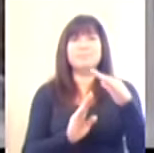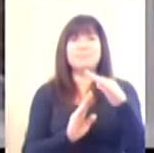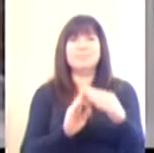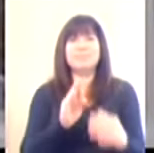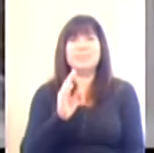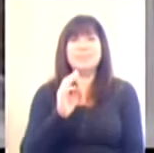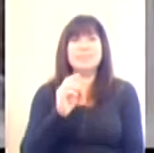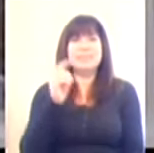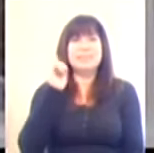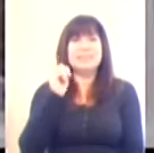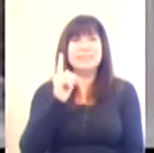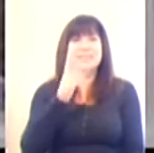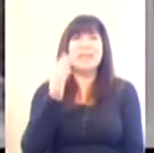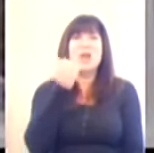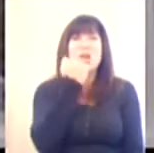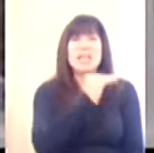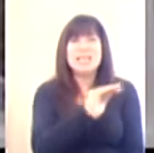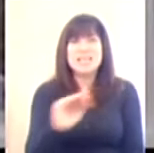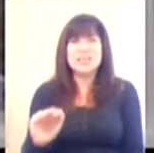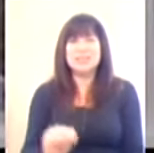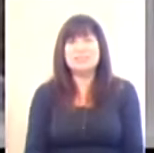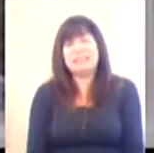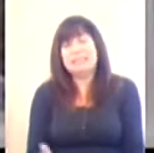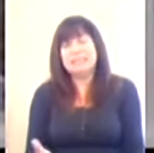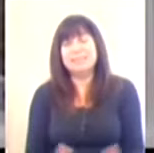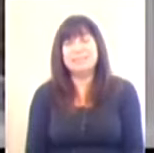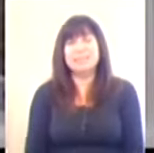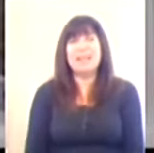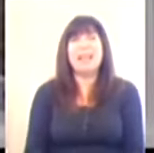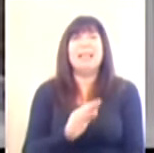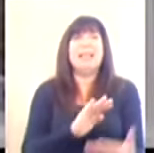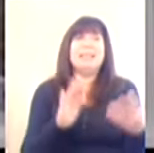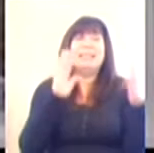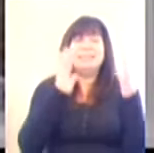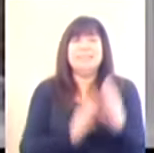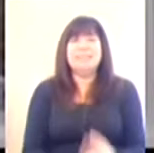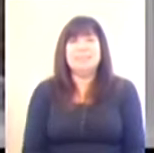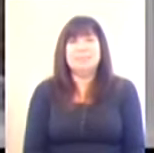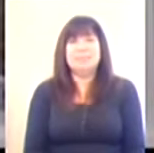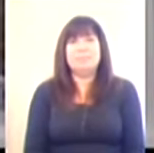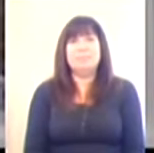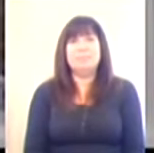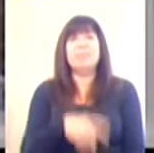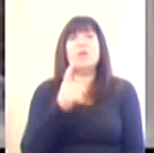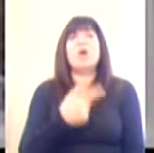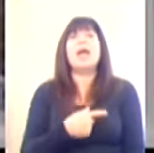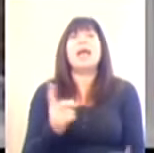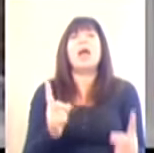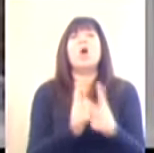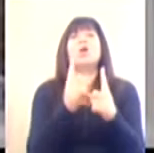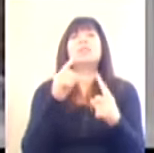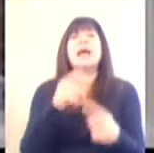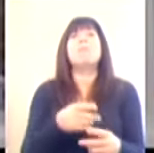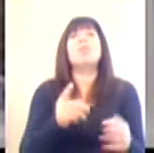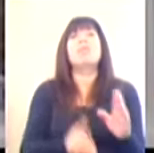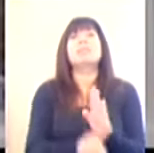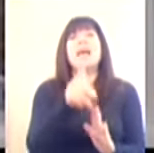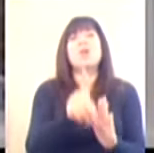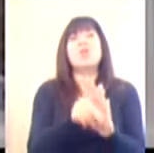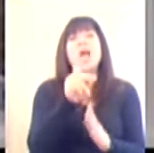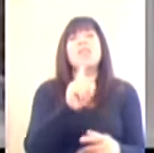abierto ahí. Los niños, hoy aquí a este seminario. Adicionalmente nos encontramos desarrollando de manera